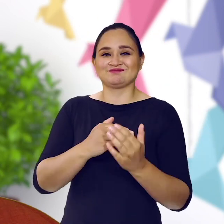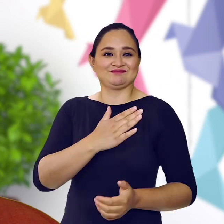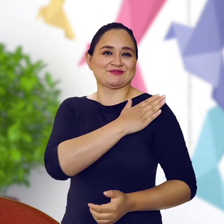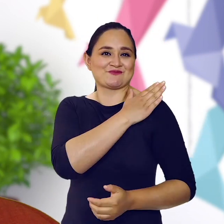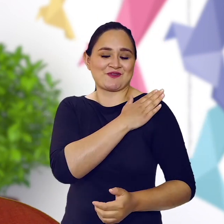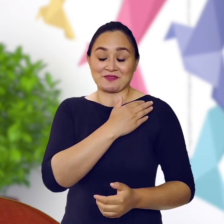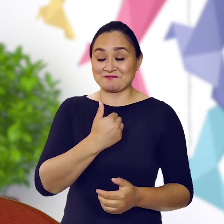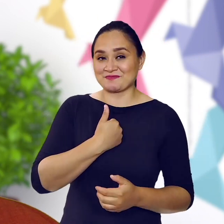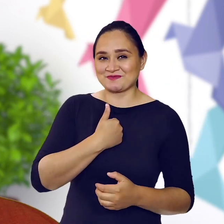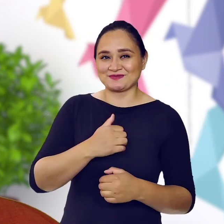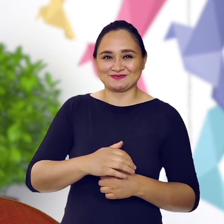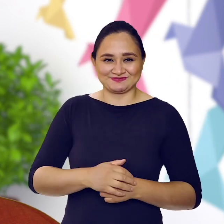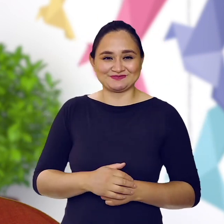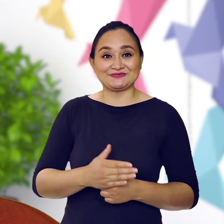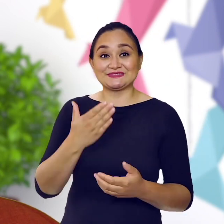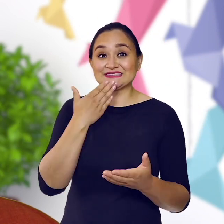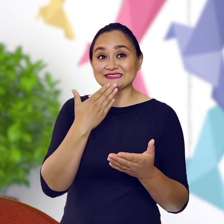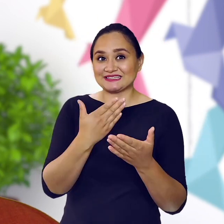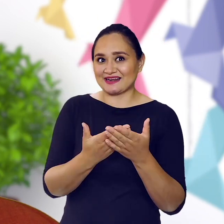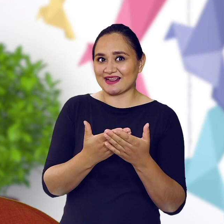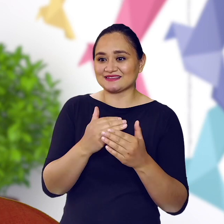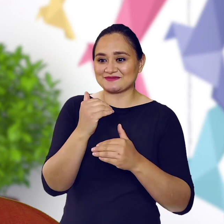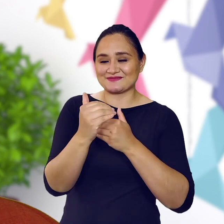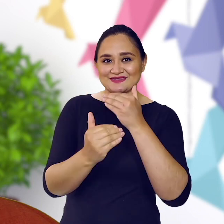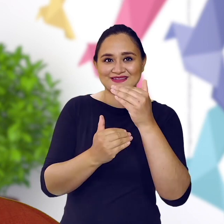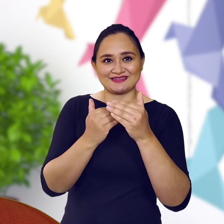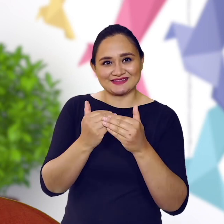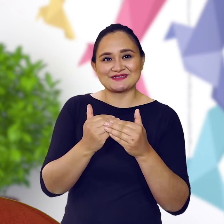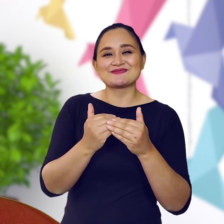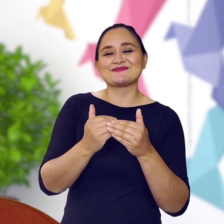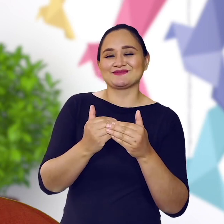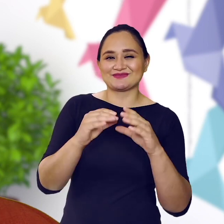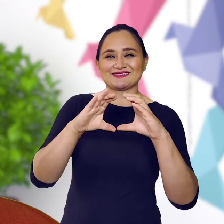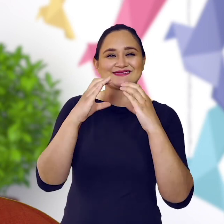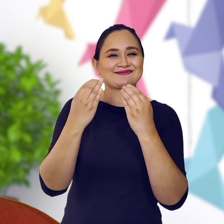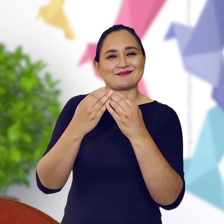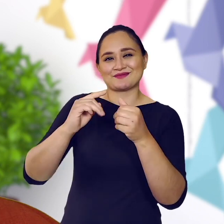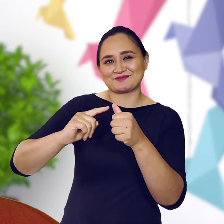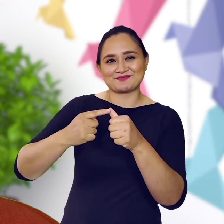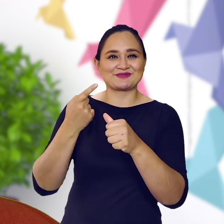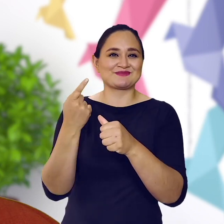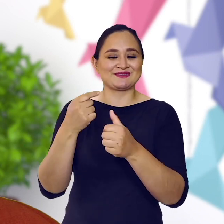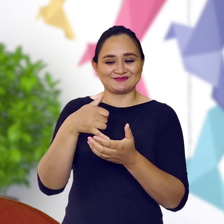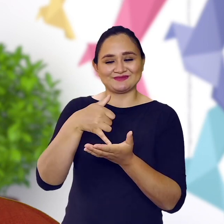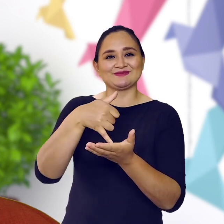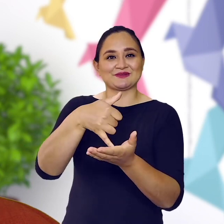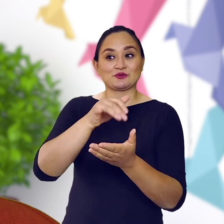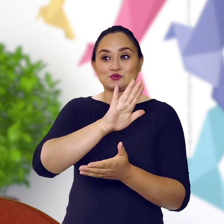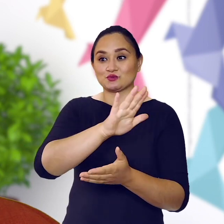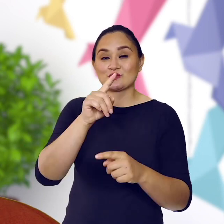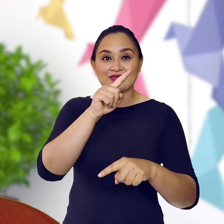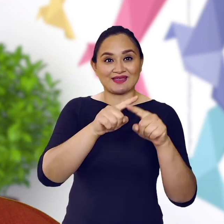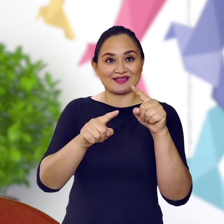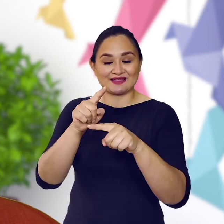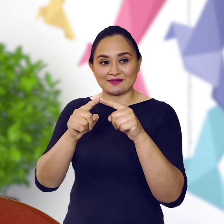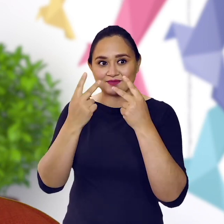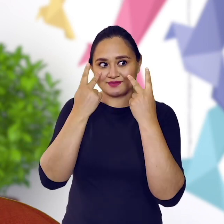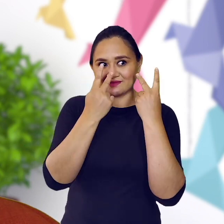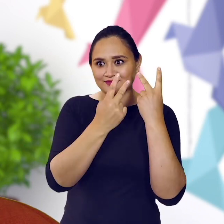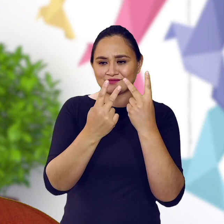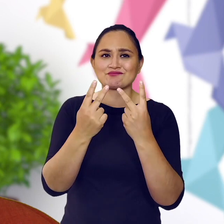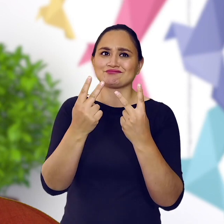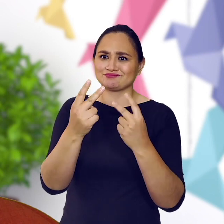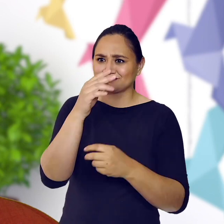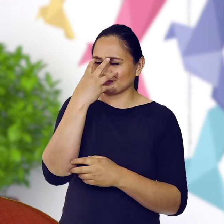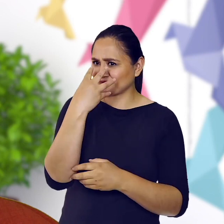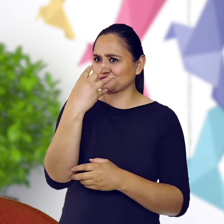la confianza en sí mismo, gracias a lo cual pronto se convirtió en el mejor estudiante de la clase. Sus amigos, al darse